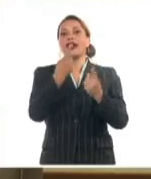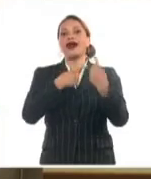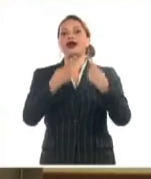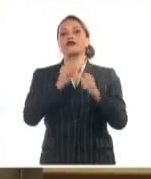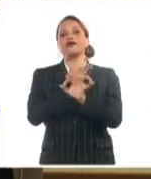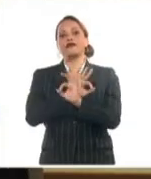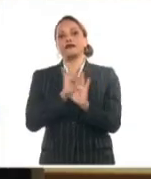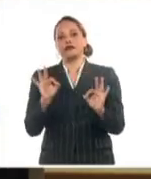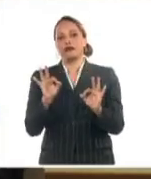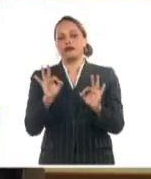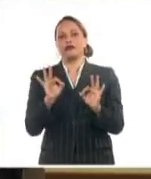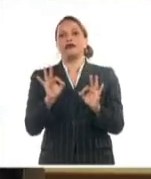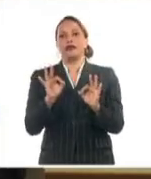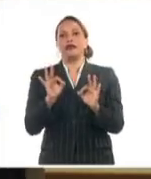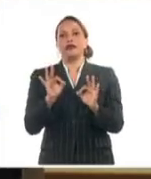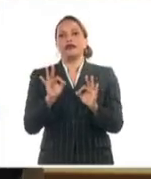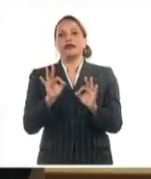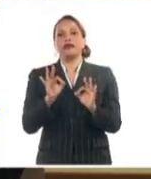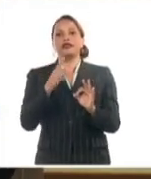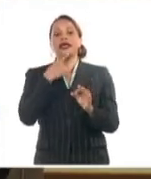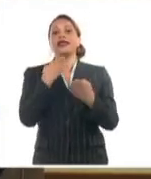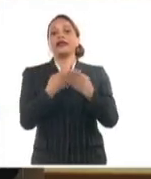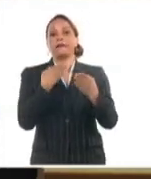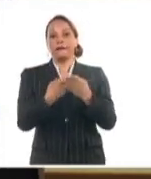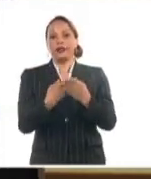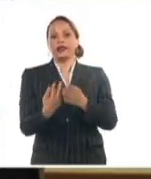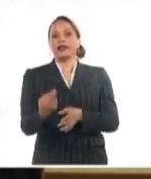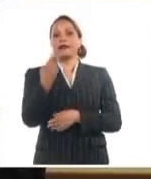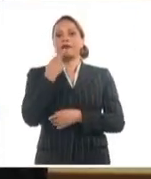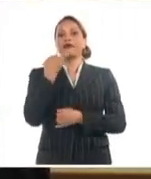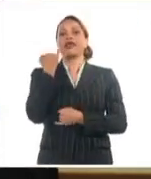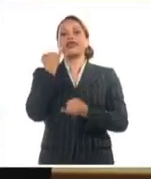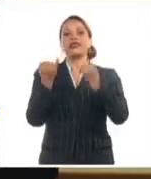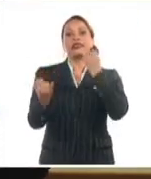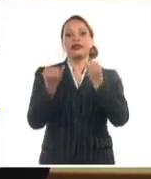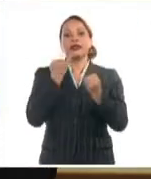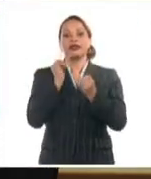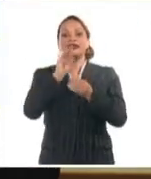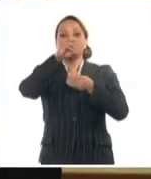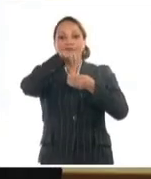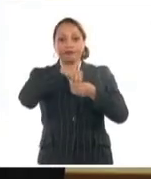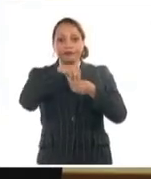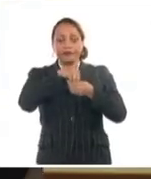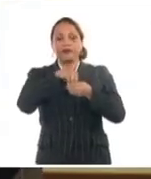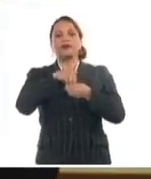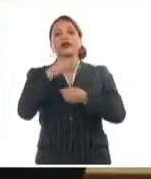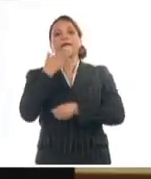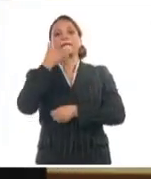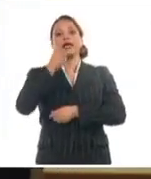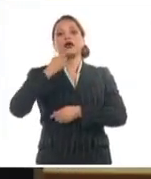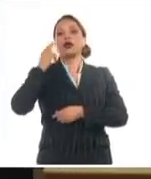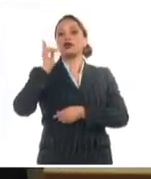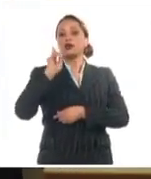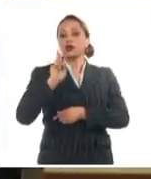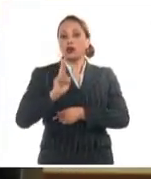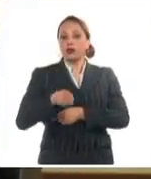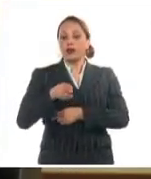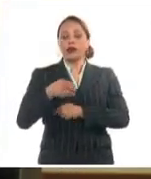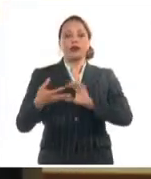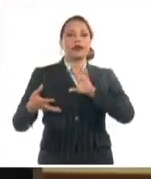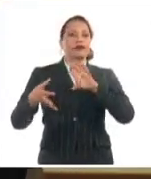más efectiva de esa empresa, que responde a intereses más locales, que tenga también una mayor autonomía y que tenga la forma